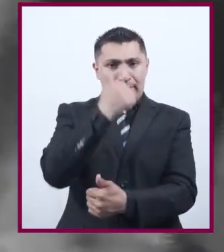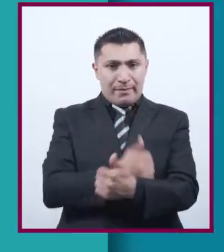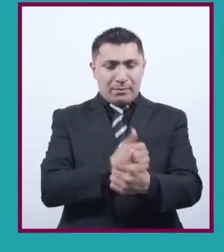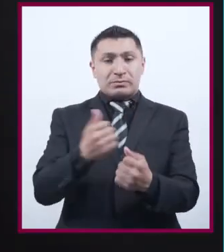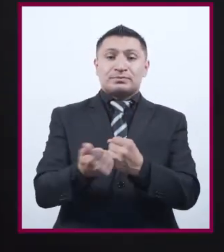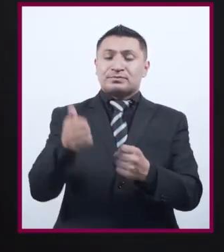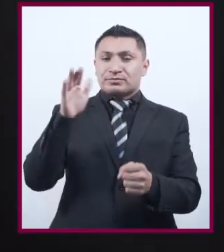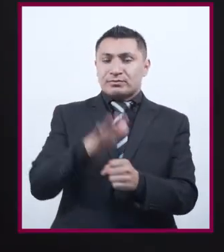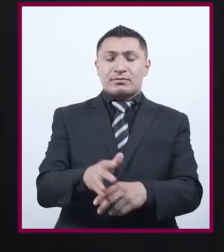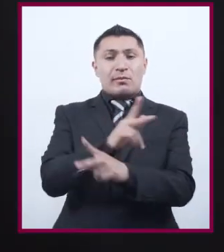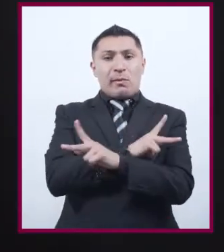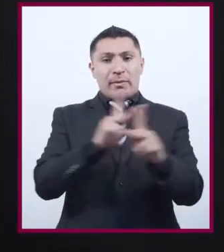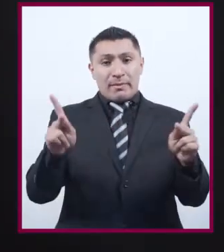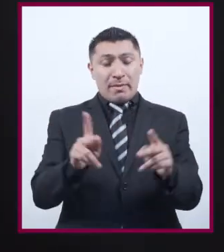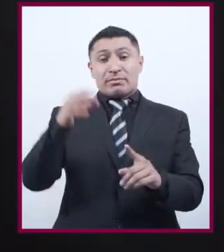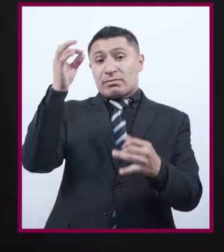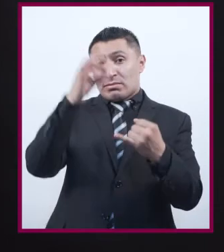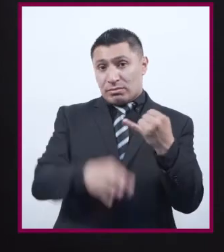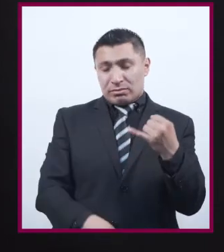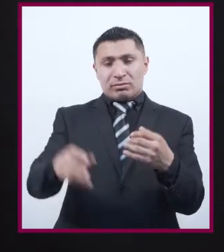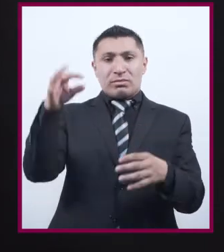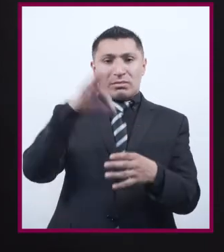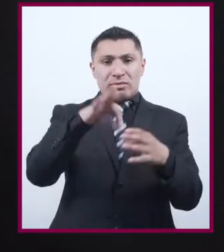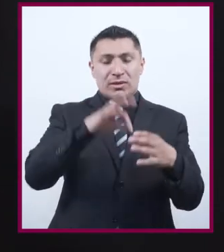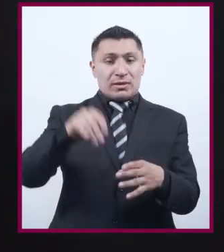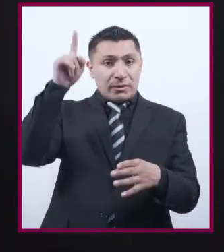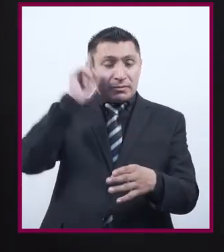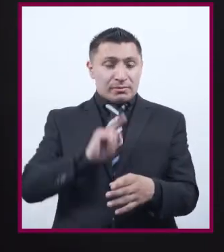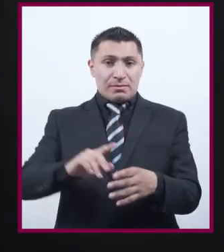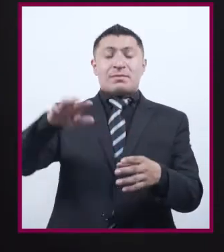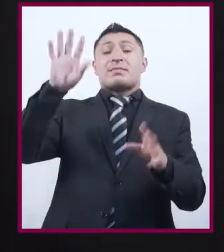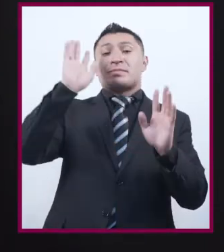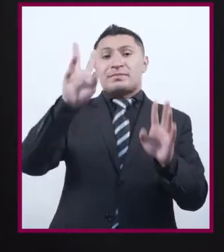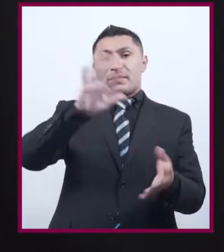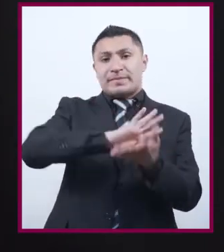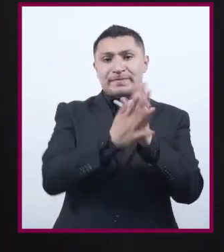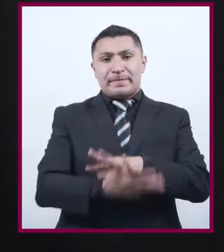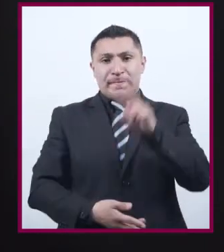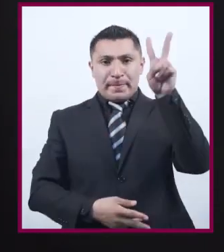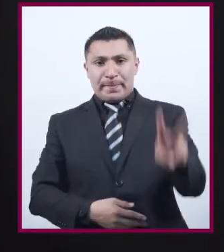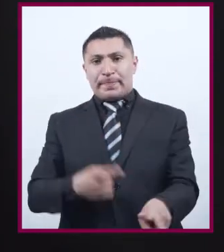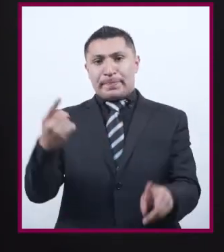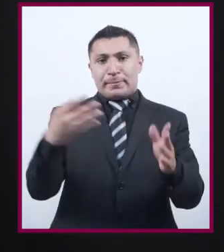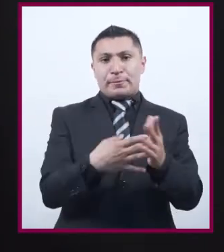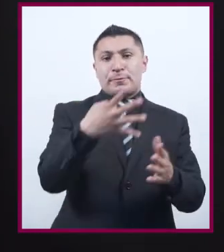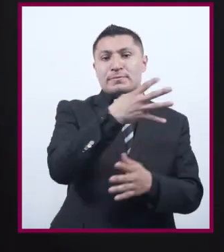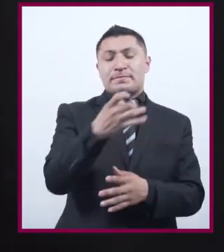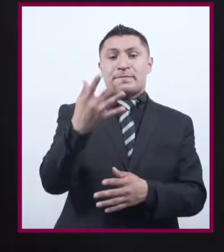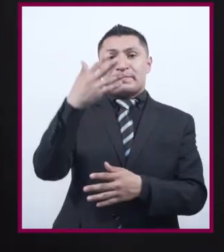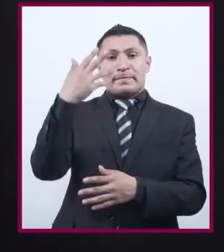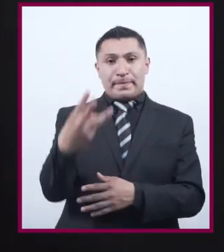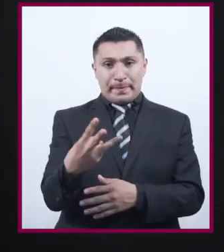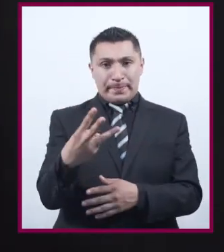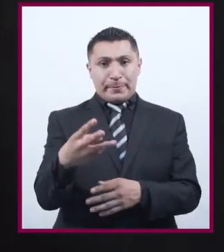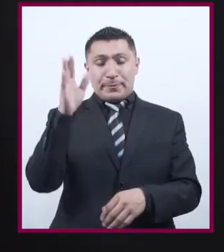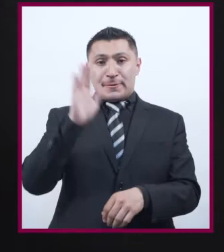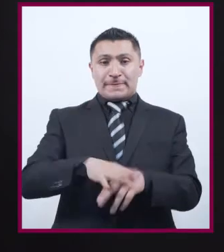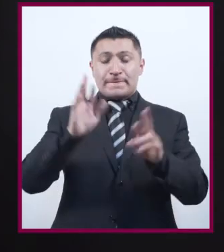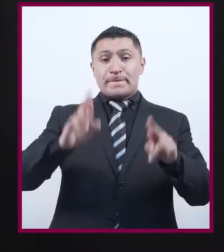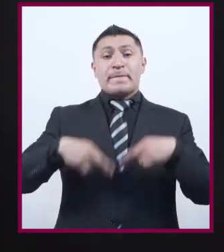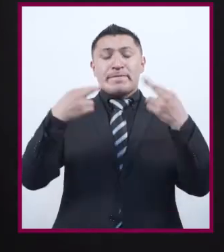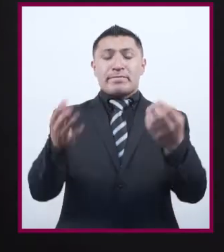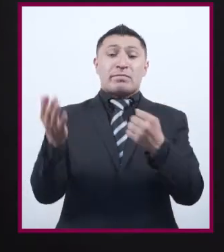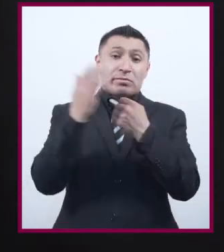públicos. Finalmente, el voto de la mujer fue una realidad en 1953. Más como un regalo de consuelo que por